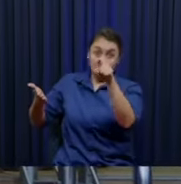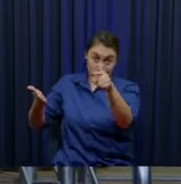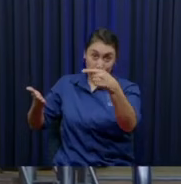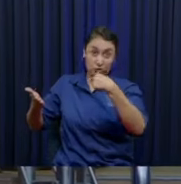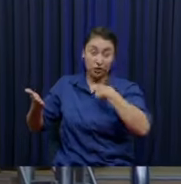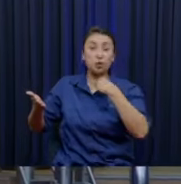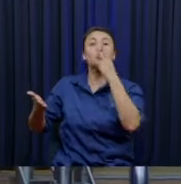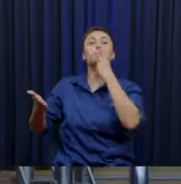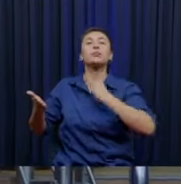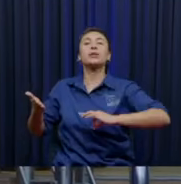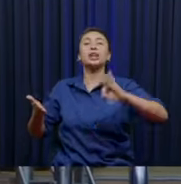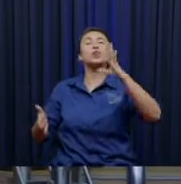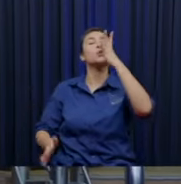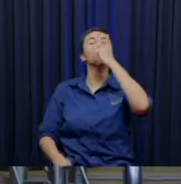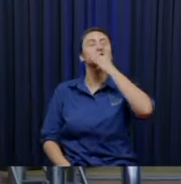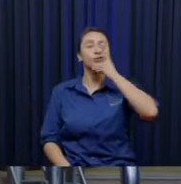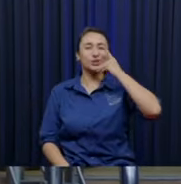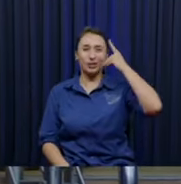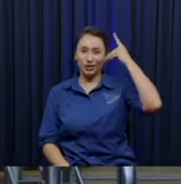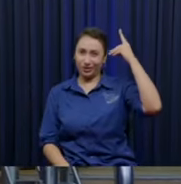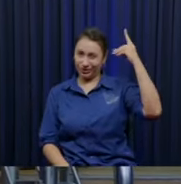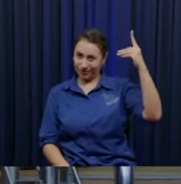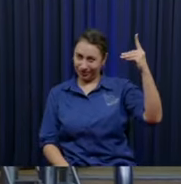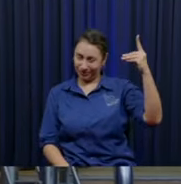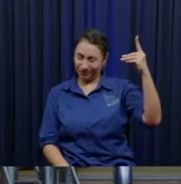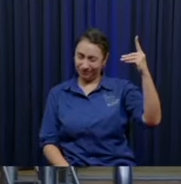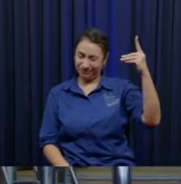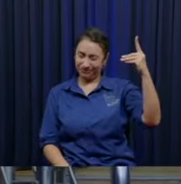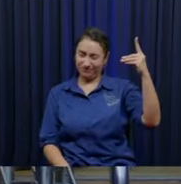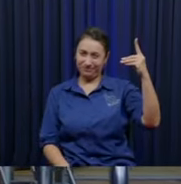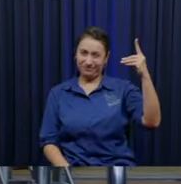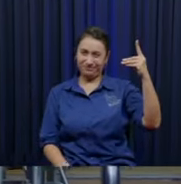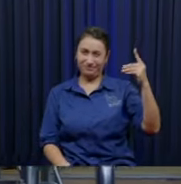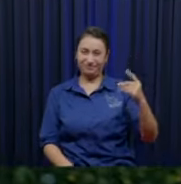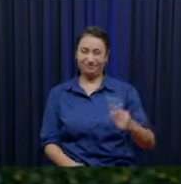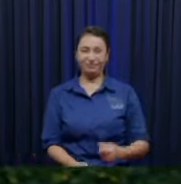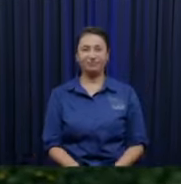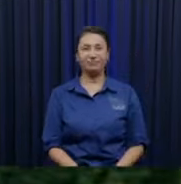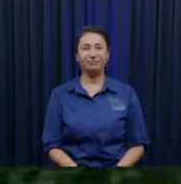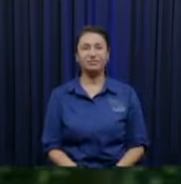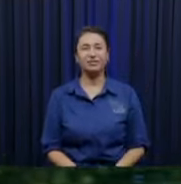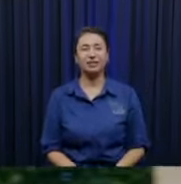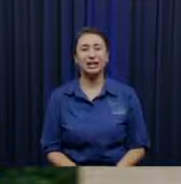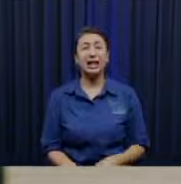Dios, aún no se ha manifestado lo que habréis de ser. Entonces tiene que haber una evolución.